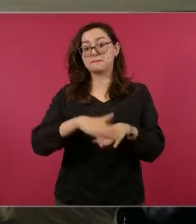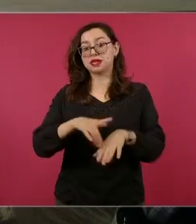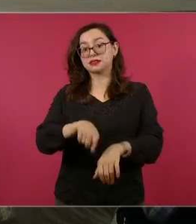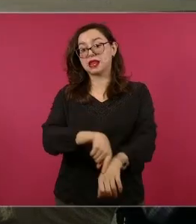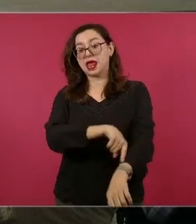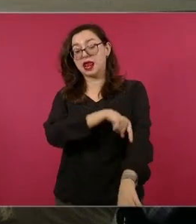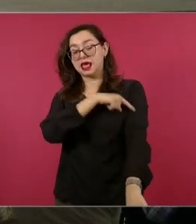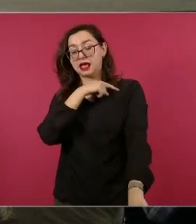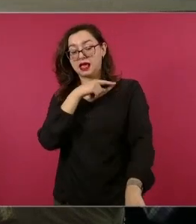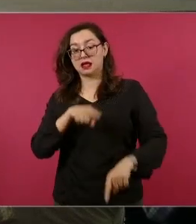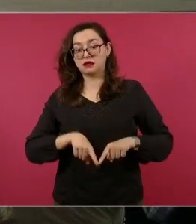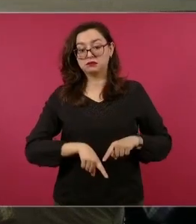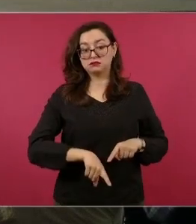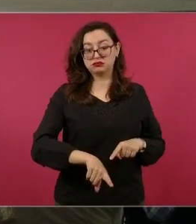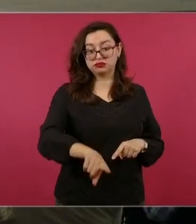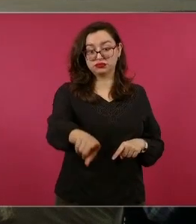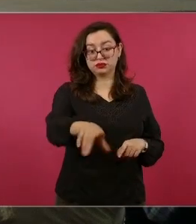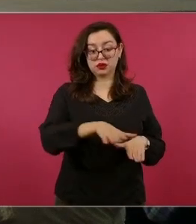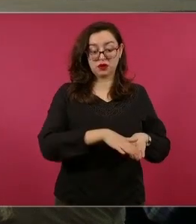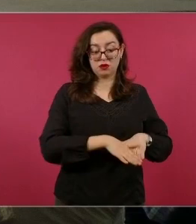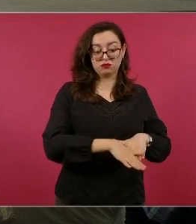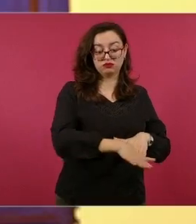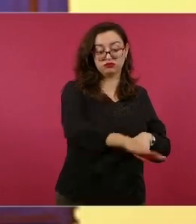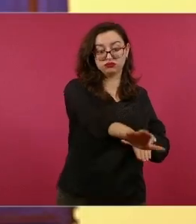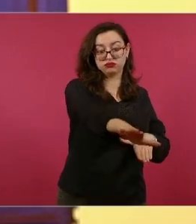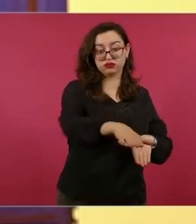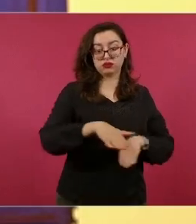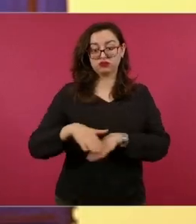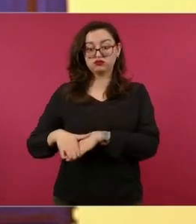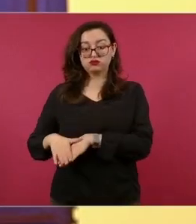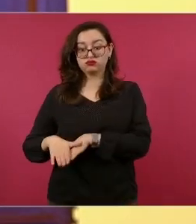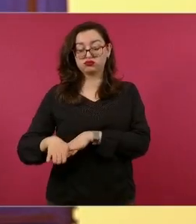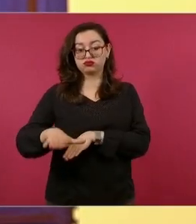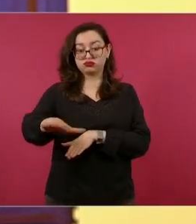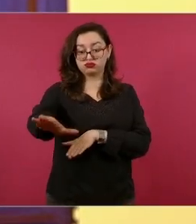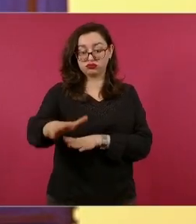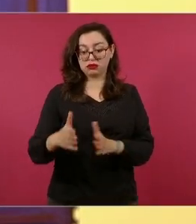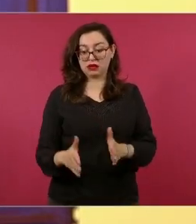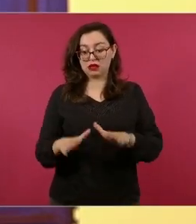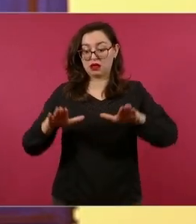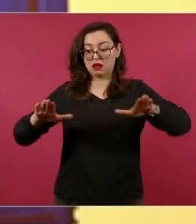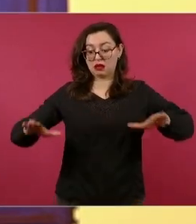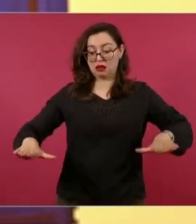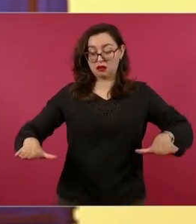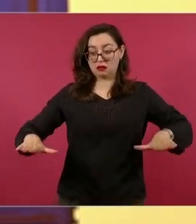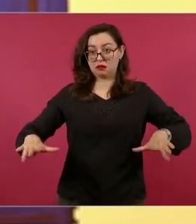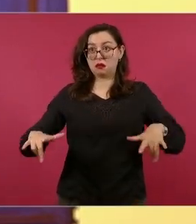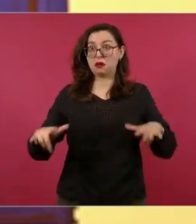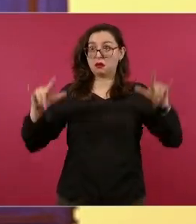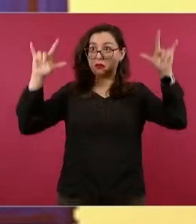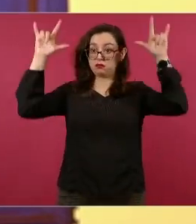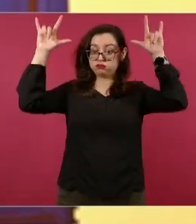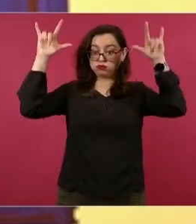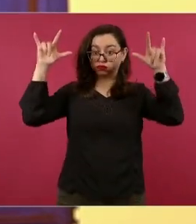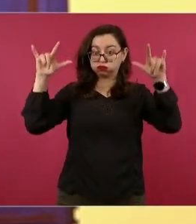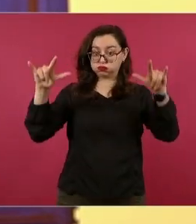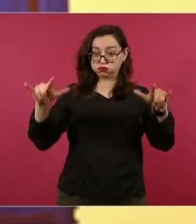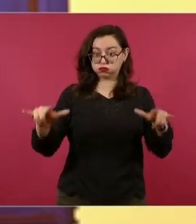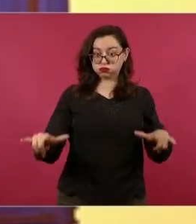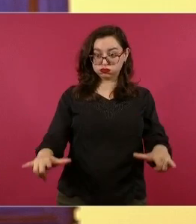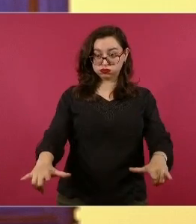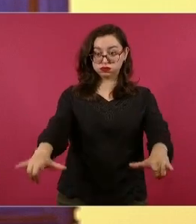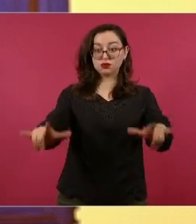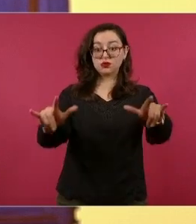La distancia que hay entre las 2 pistas nos permite hacer operaciones simultáneas, que es el único aeropuerto hasta el